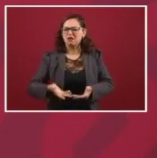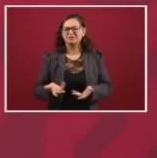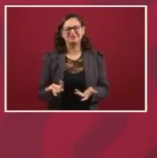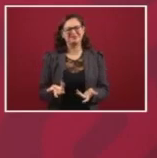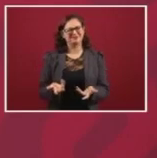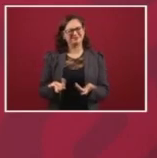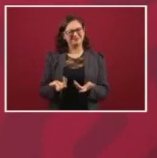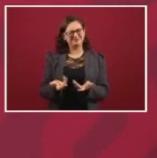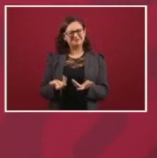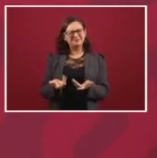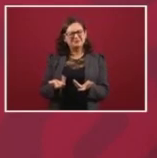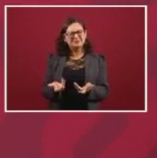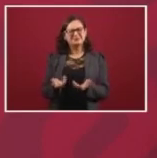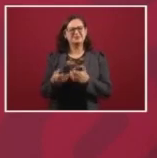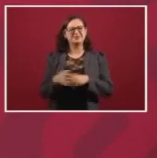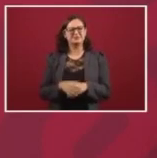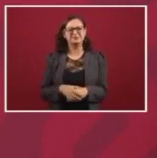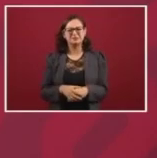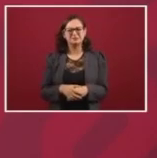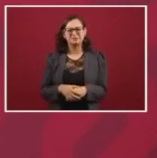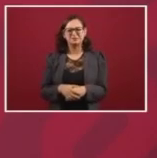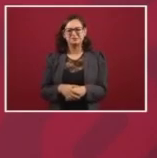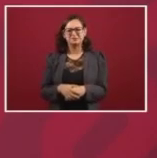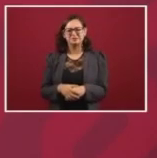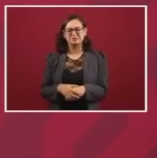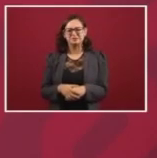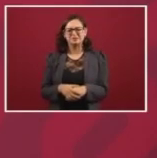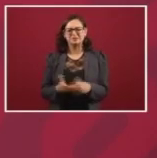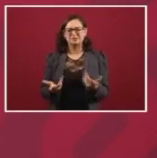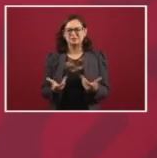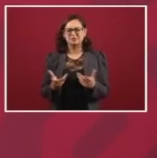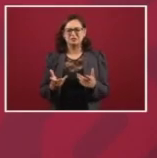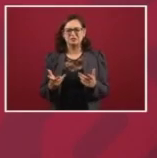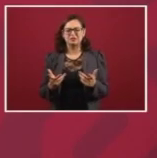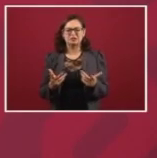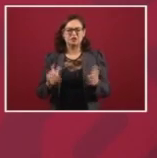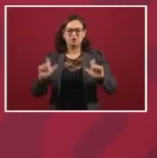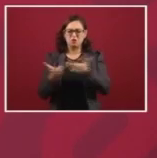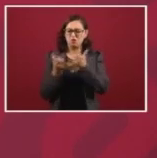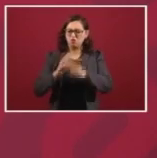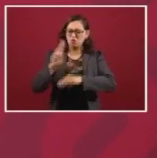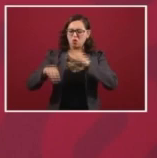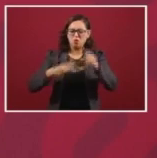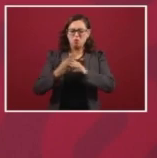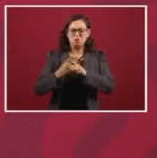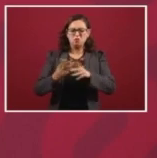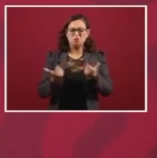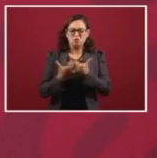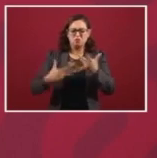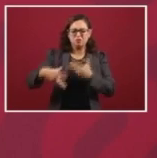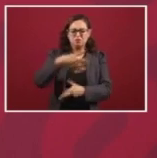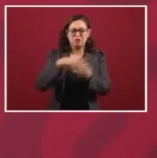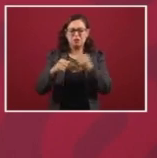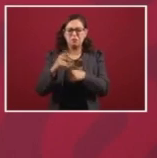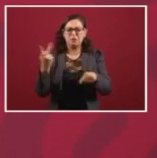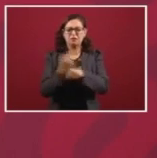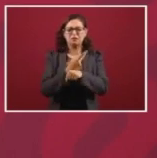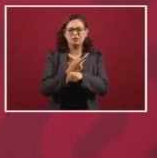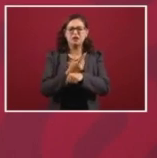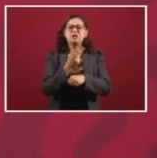¿Qué fueron las reformas estructurales del Fondo Monetario Internacional? La destrucción de la